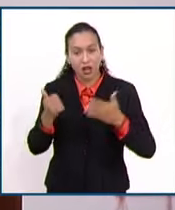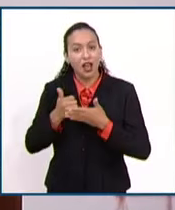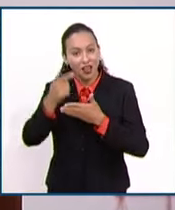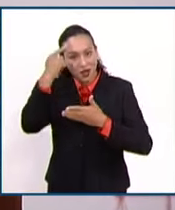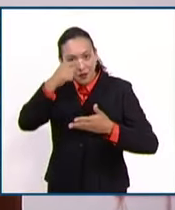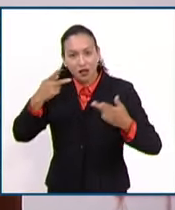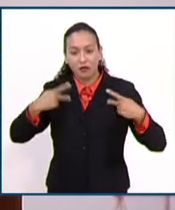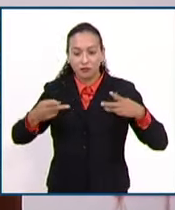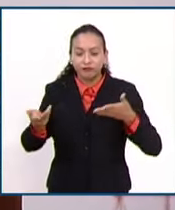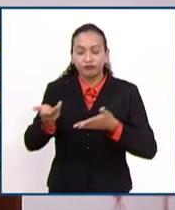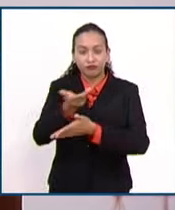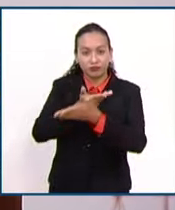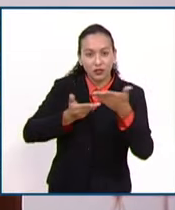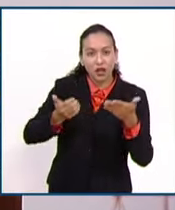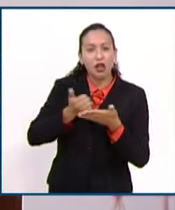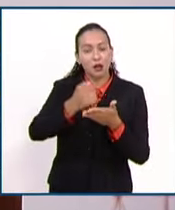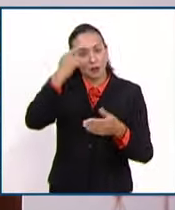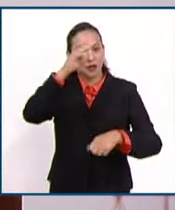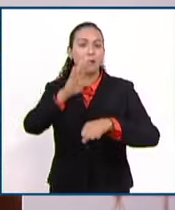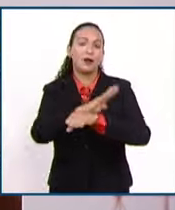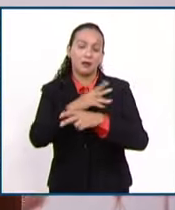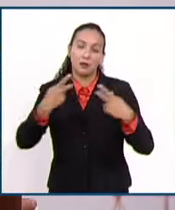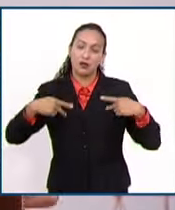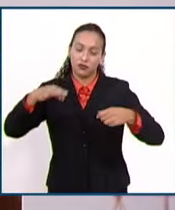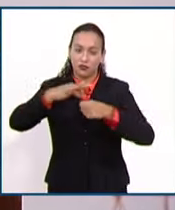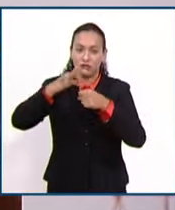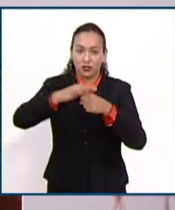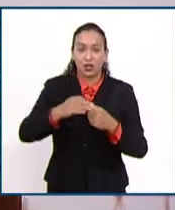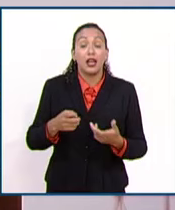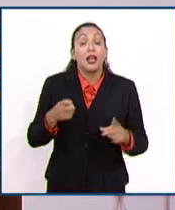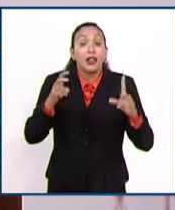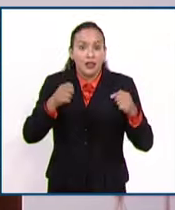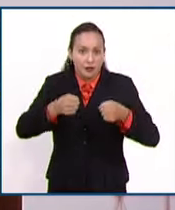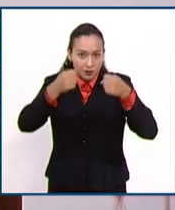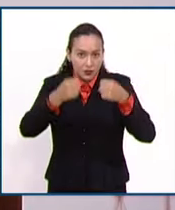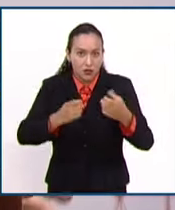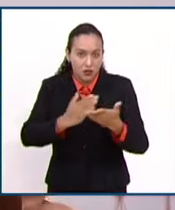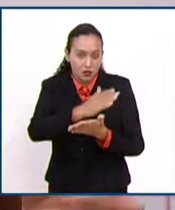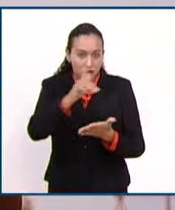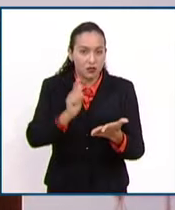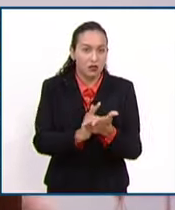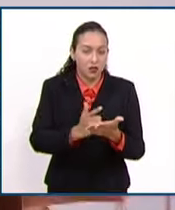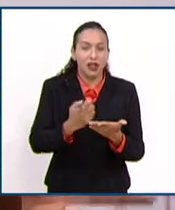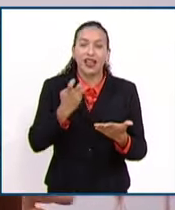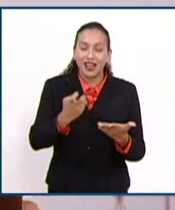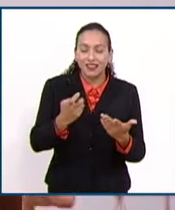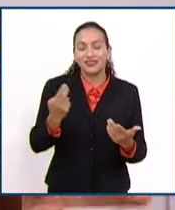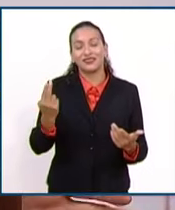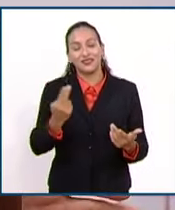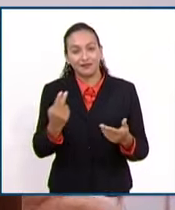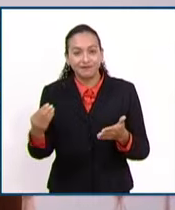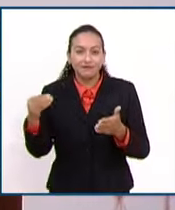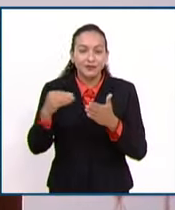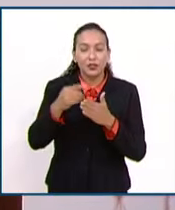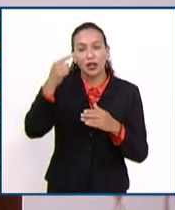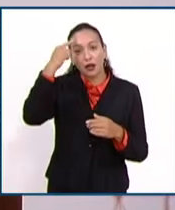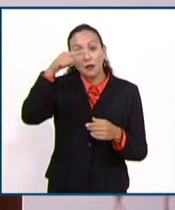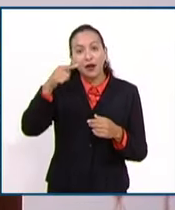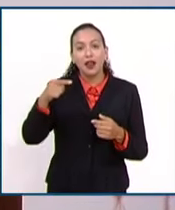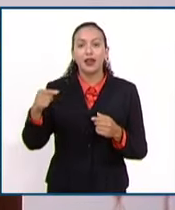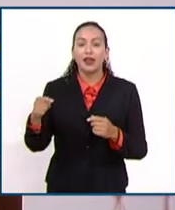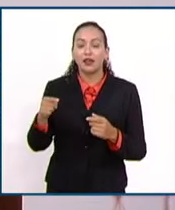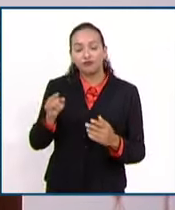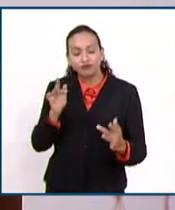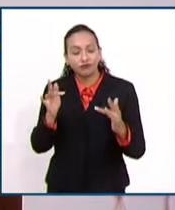democrático del país y dijo que ninguna agenda integral de seguridad y justicia puede diseñarse ni implementarse si no es de cara a la